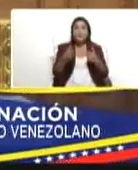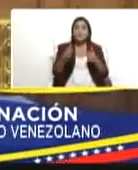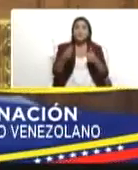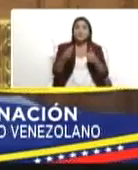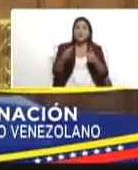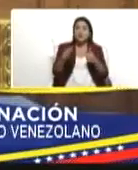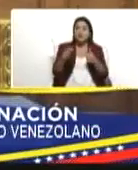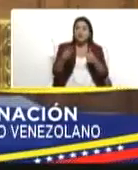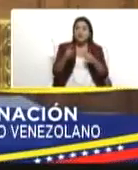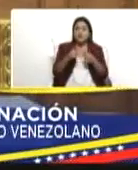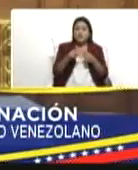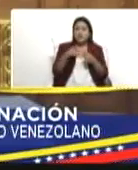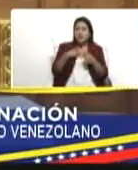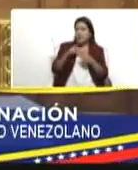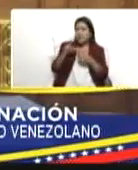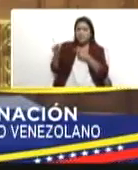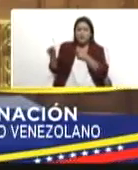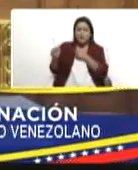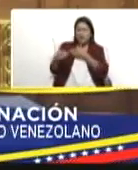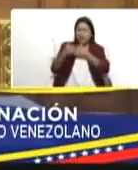pum pum pum nos